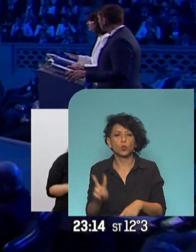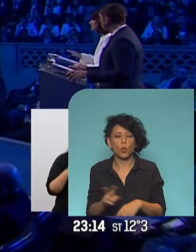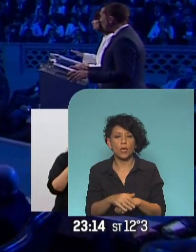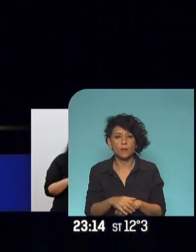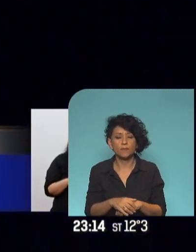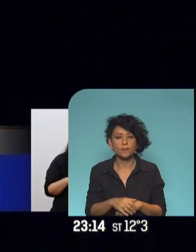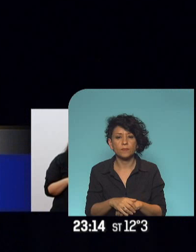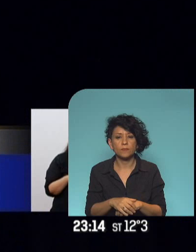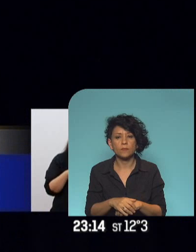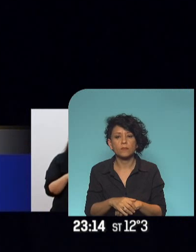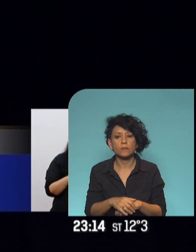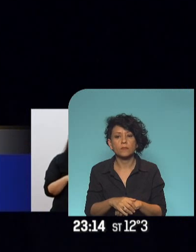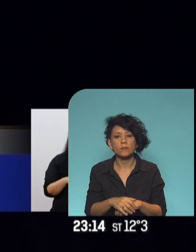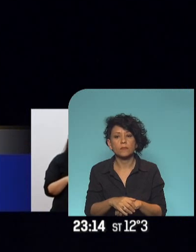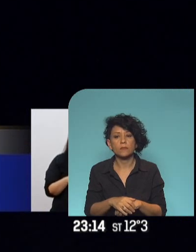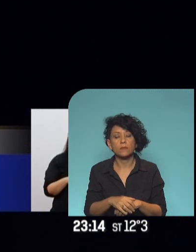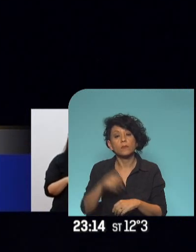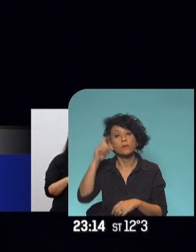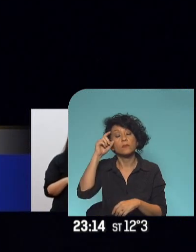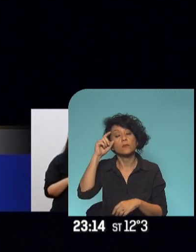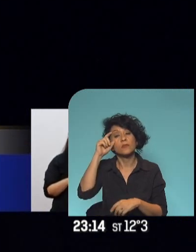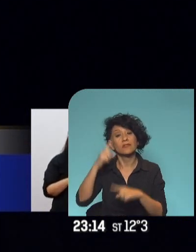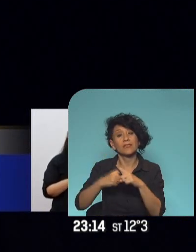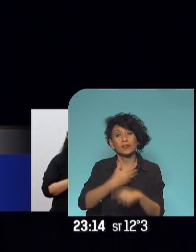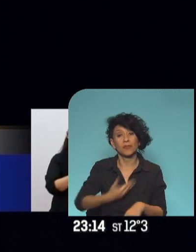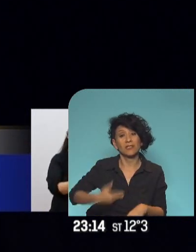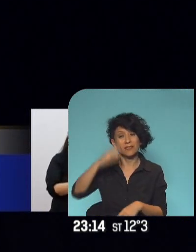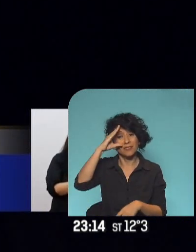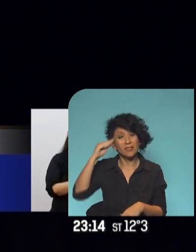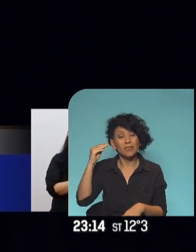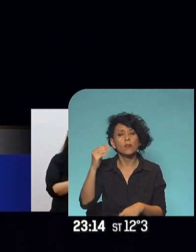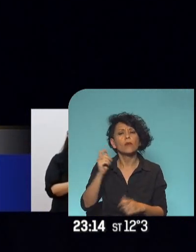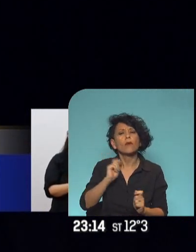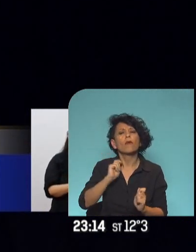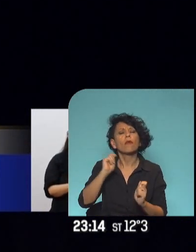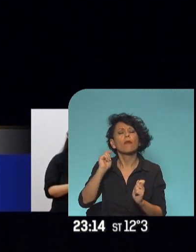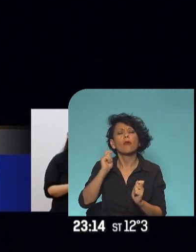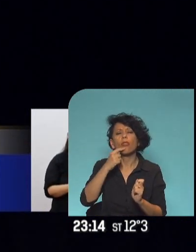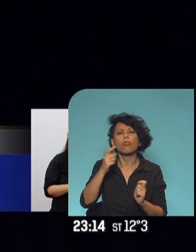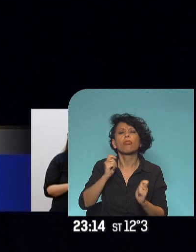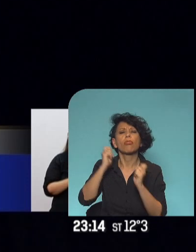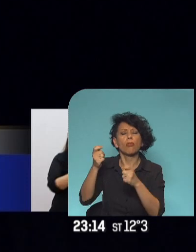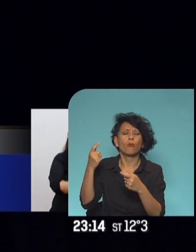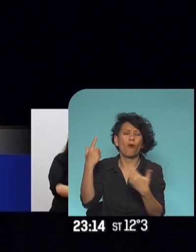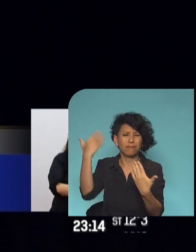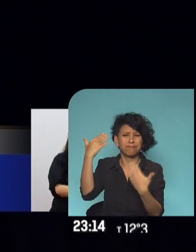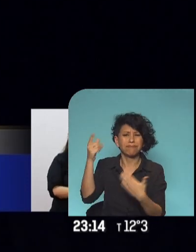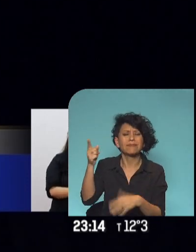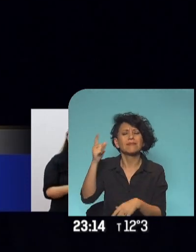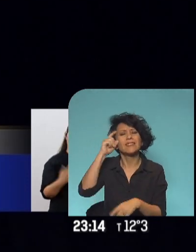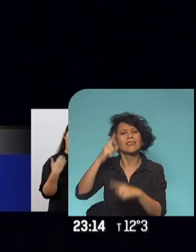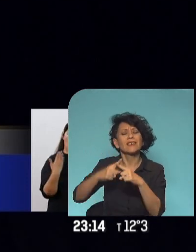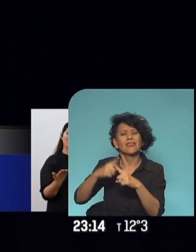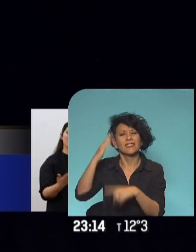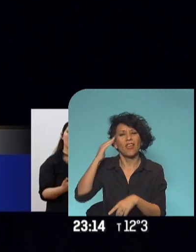La expresidenta Kirchner condecoró con la Orden de San Martín al dictador Maduro. Nosotros hemos reconocido